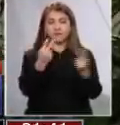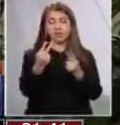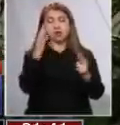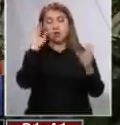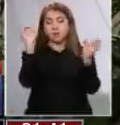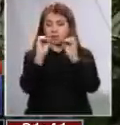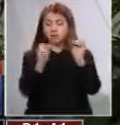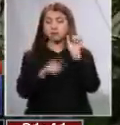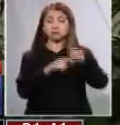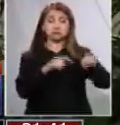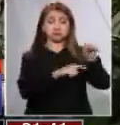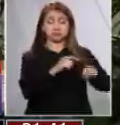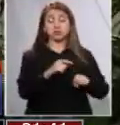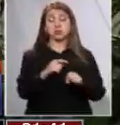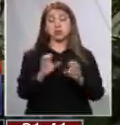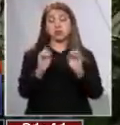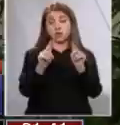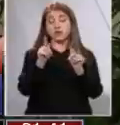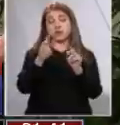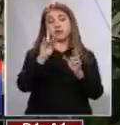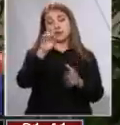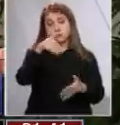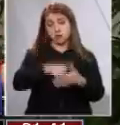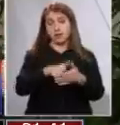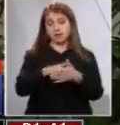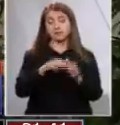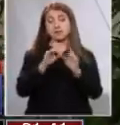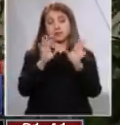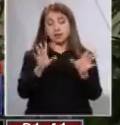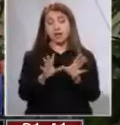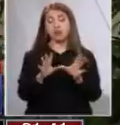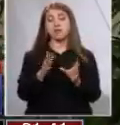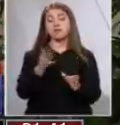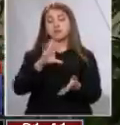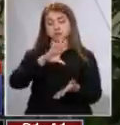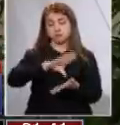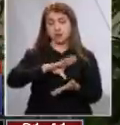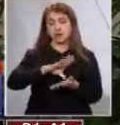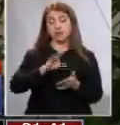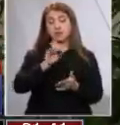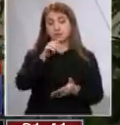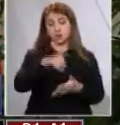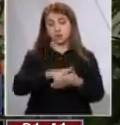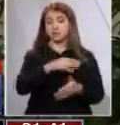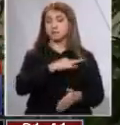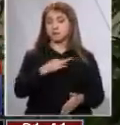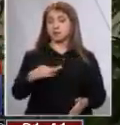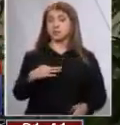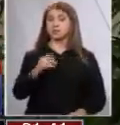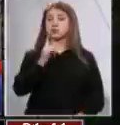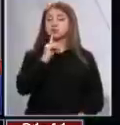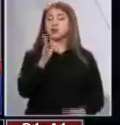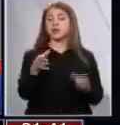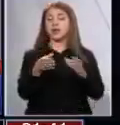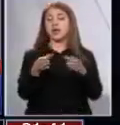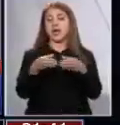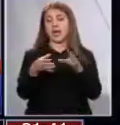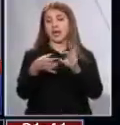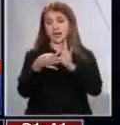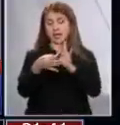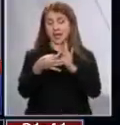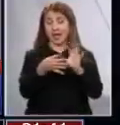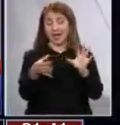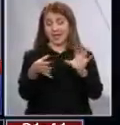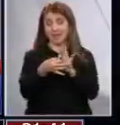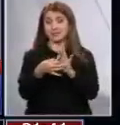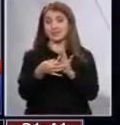distintas versiones que existen y esa es la democracia. Precisamente estamos en un país democrático. Ministra, a quienes desde la Alianza sobre todo han